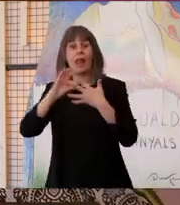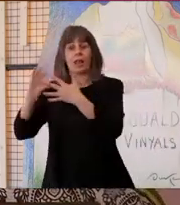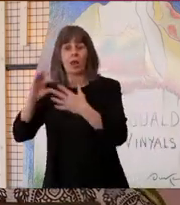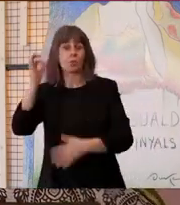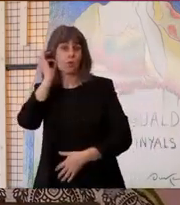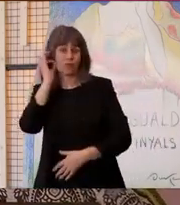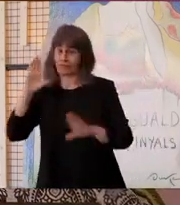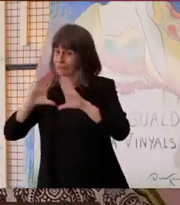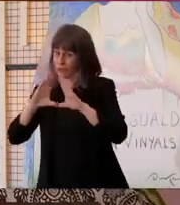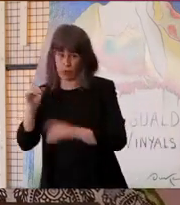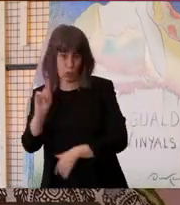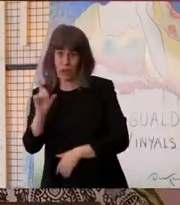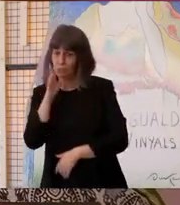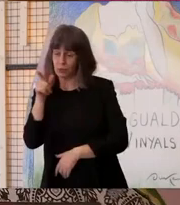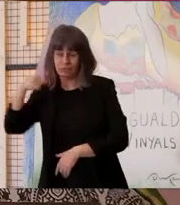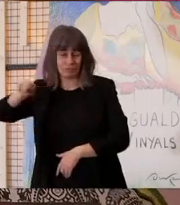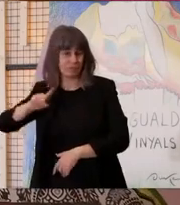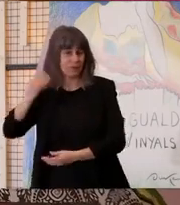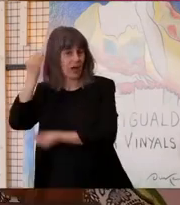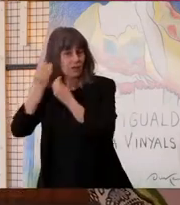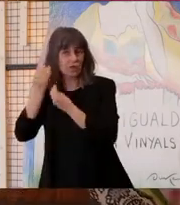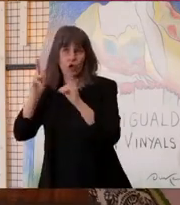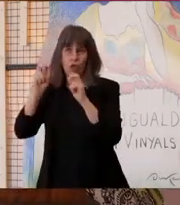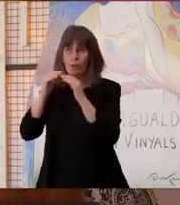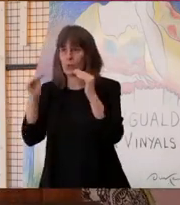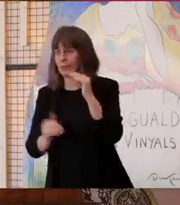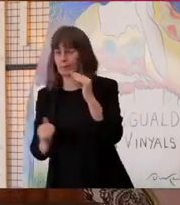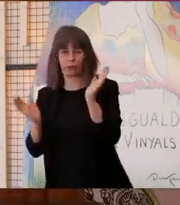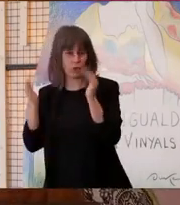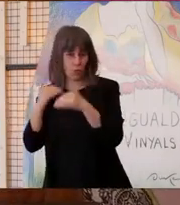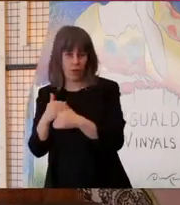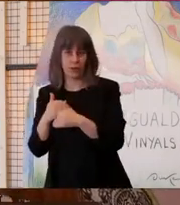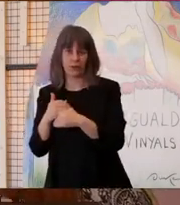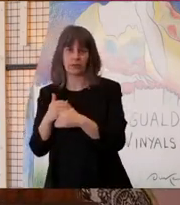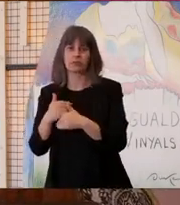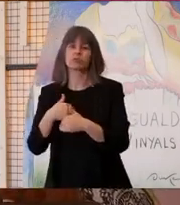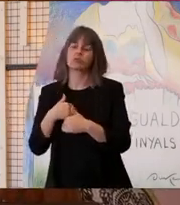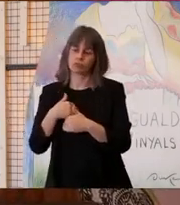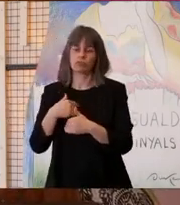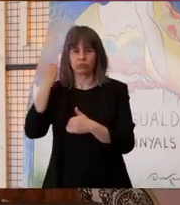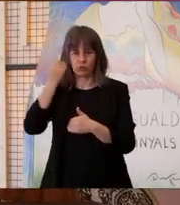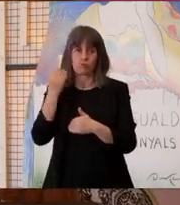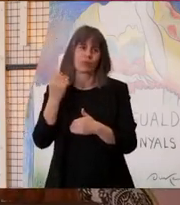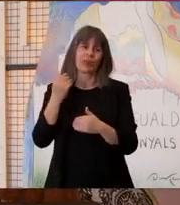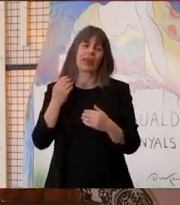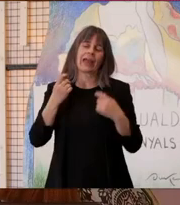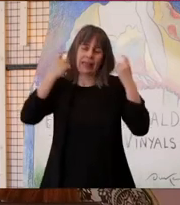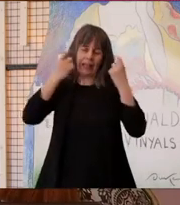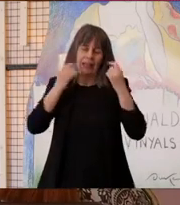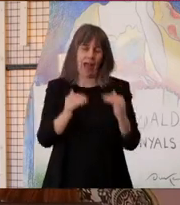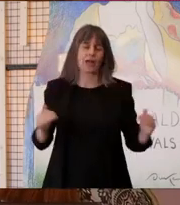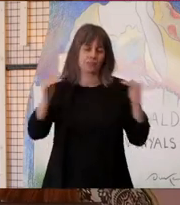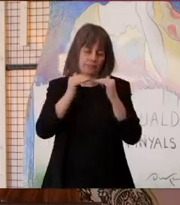no han hecho la reflexión sobre la desigualdad pues Oye que sea paritario eh también pero es cierto